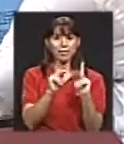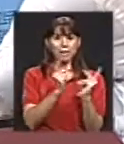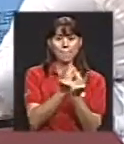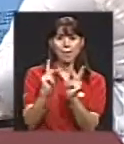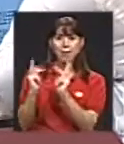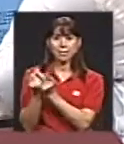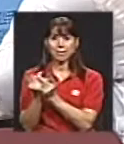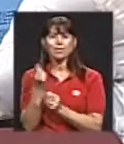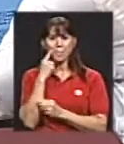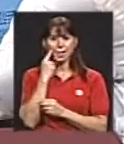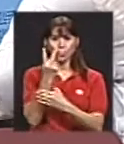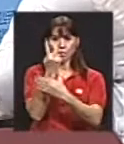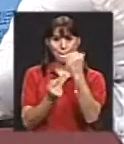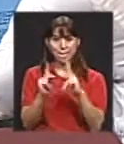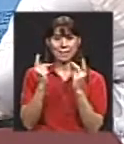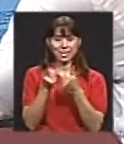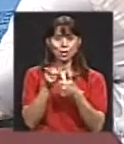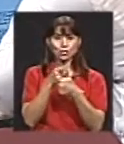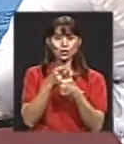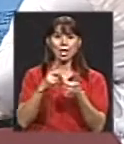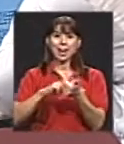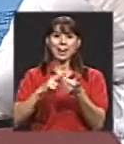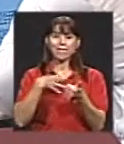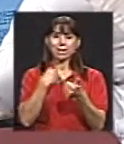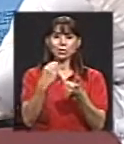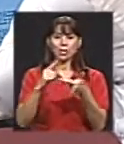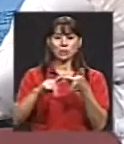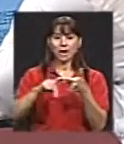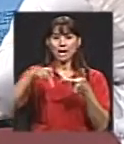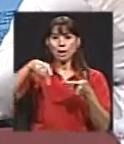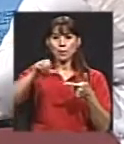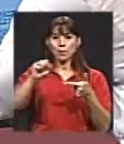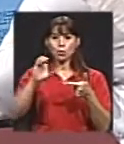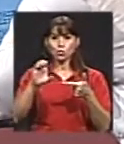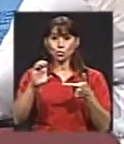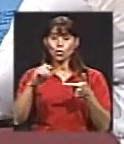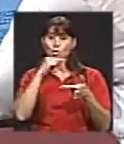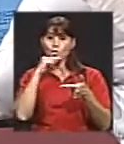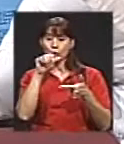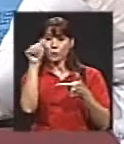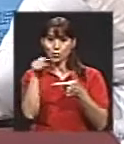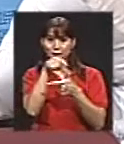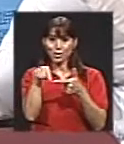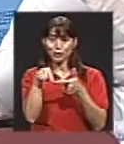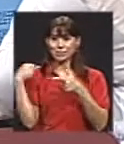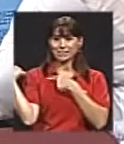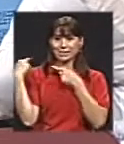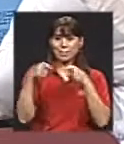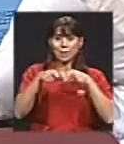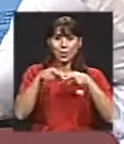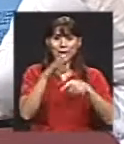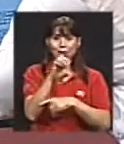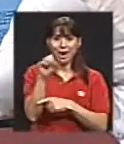bipartidismo que era liberación nacional y el pus quienes han venido manejando no solo la caja sino otras instituciones y que